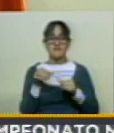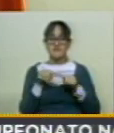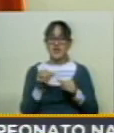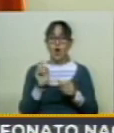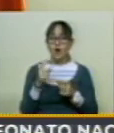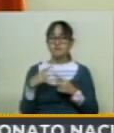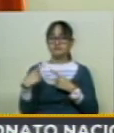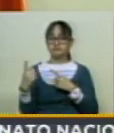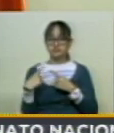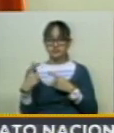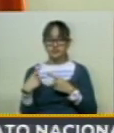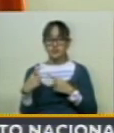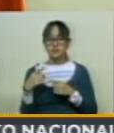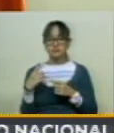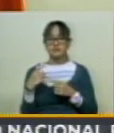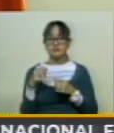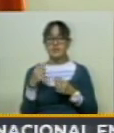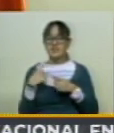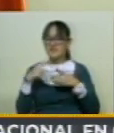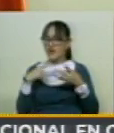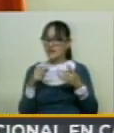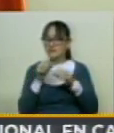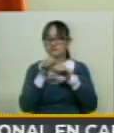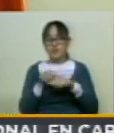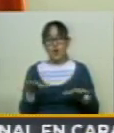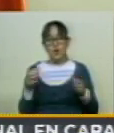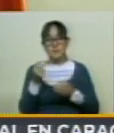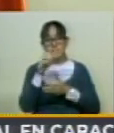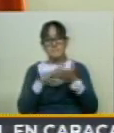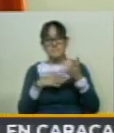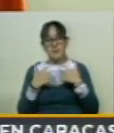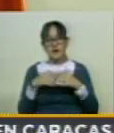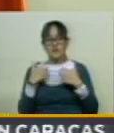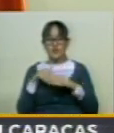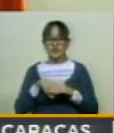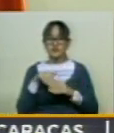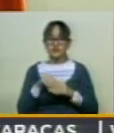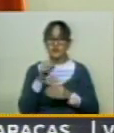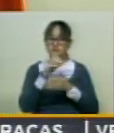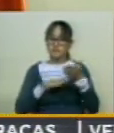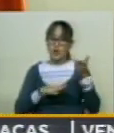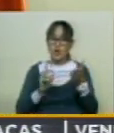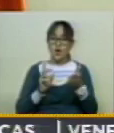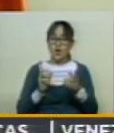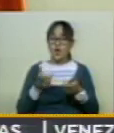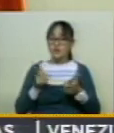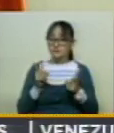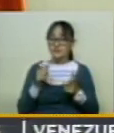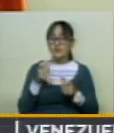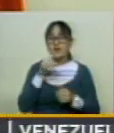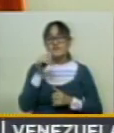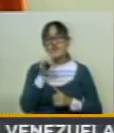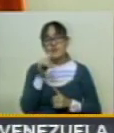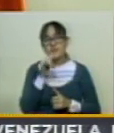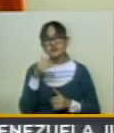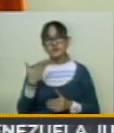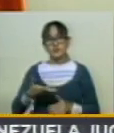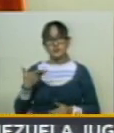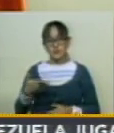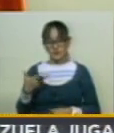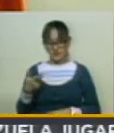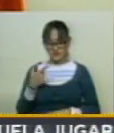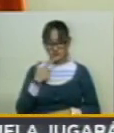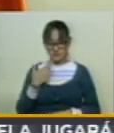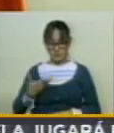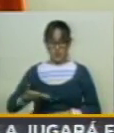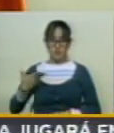distintos materiales de divulgación, lo que es la máquina de votación, boletas no válidas, es decir, ahí estamos reforzando la